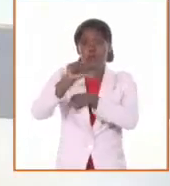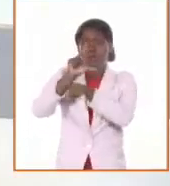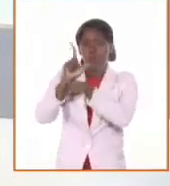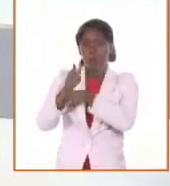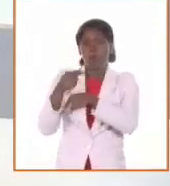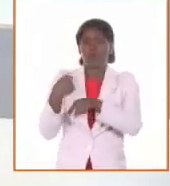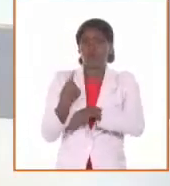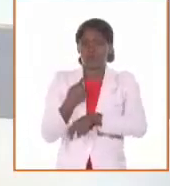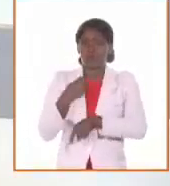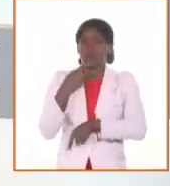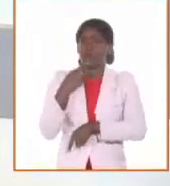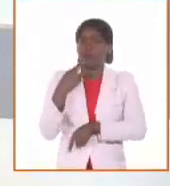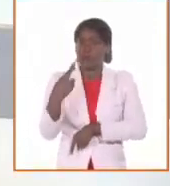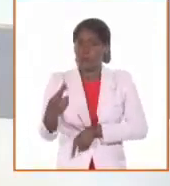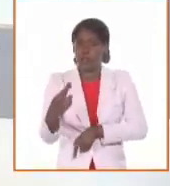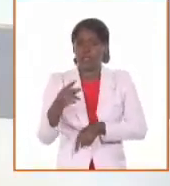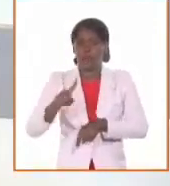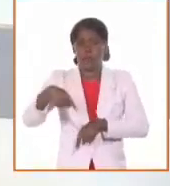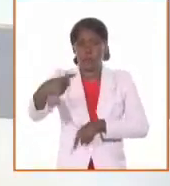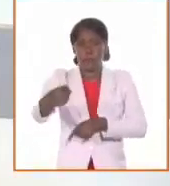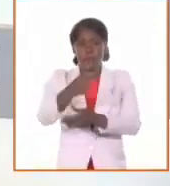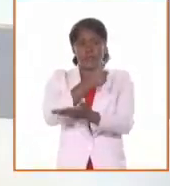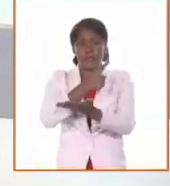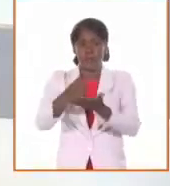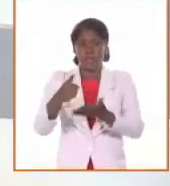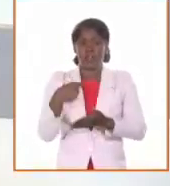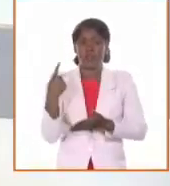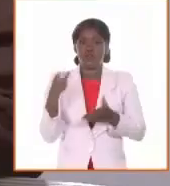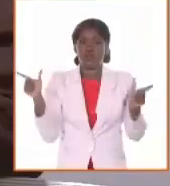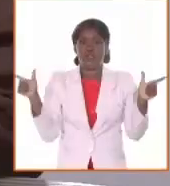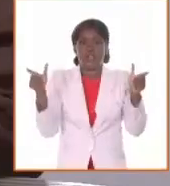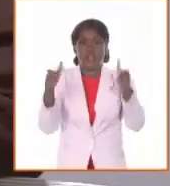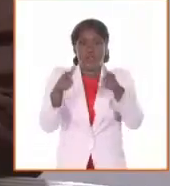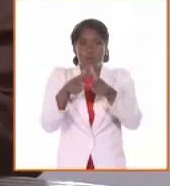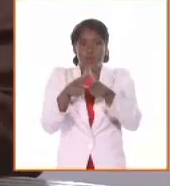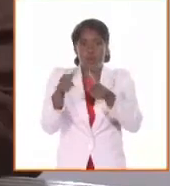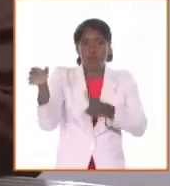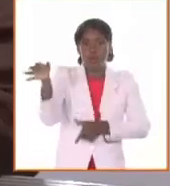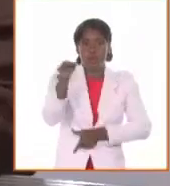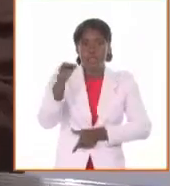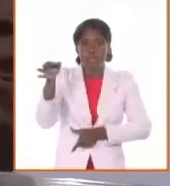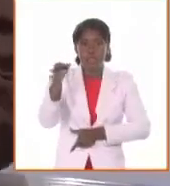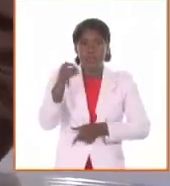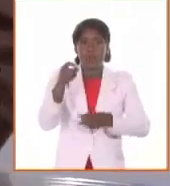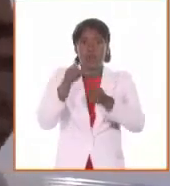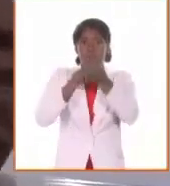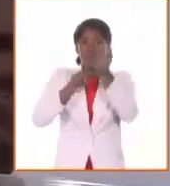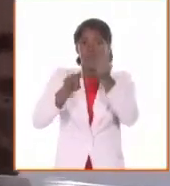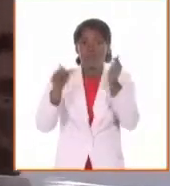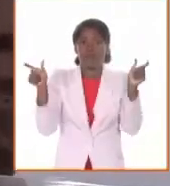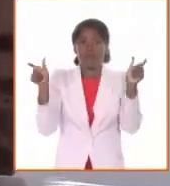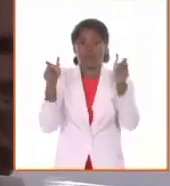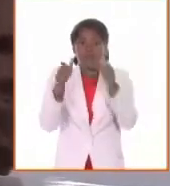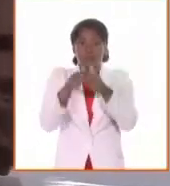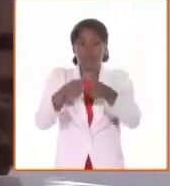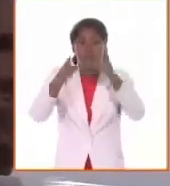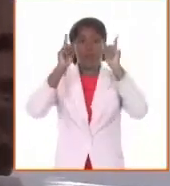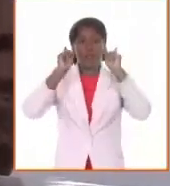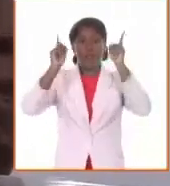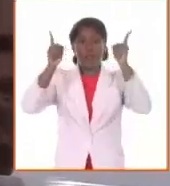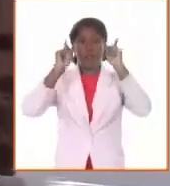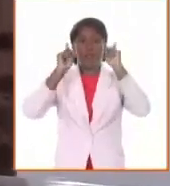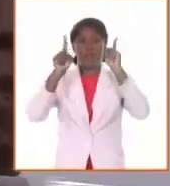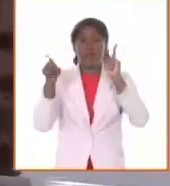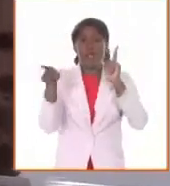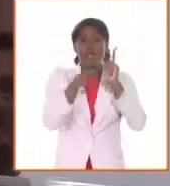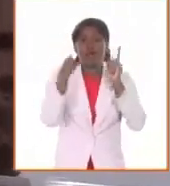vamos a tener un intercambio con los directores y sus directores provinciales de justicia y vamos a buscar el espacio propicio para hacer